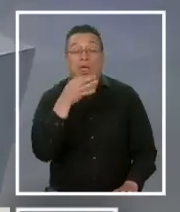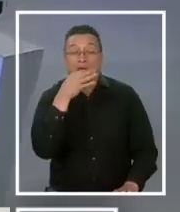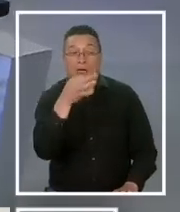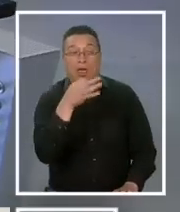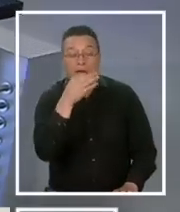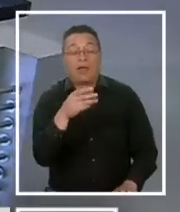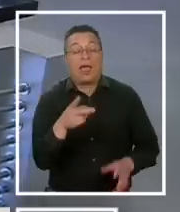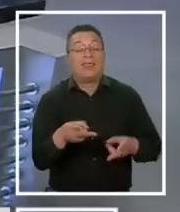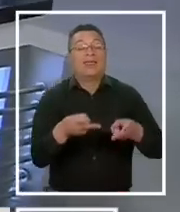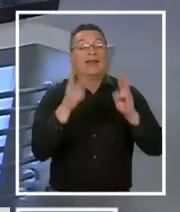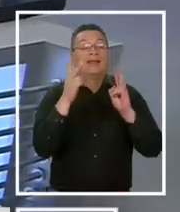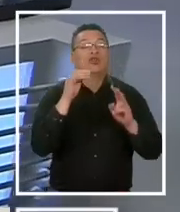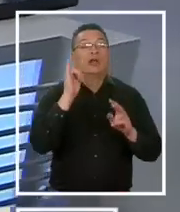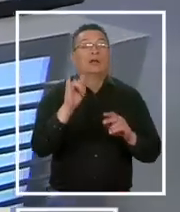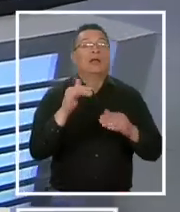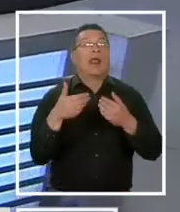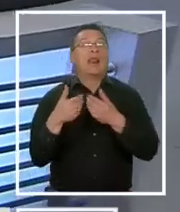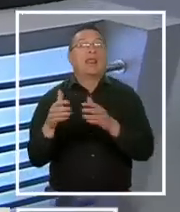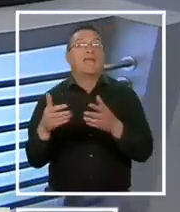derecho